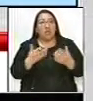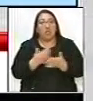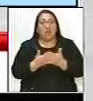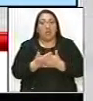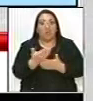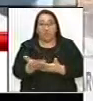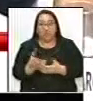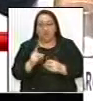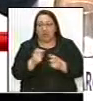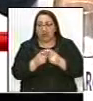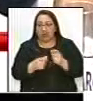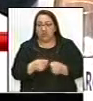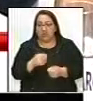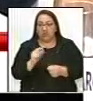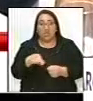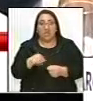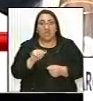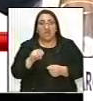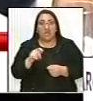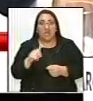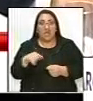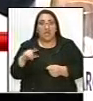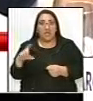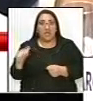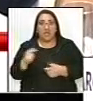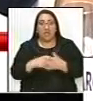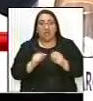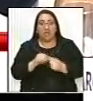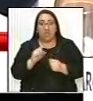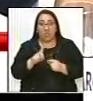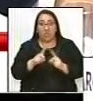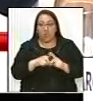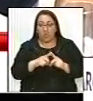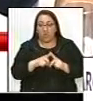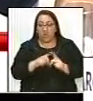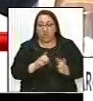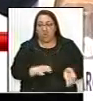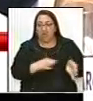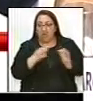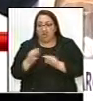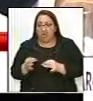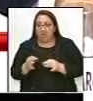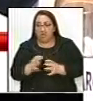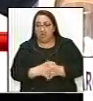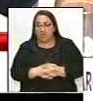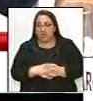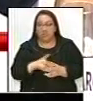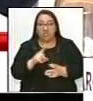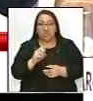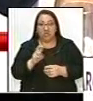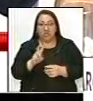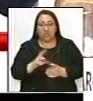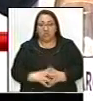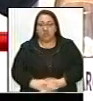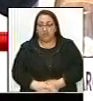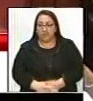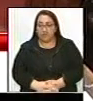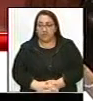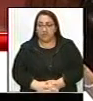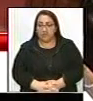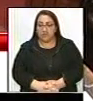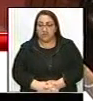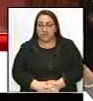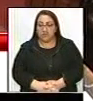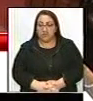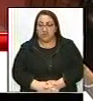propuesta del congresista Alberto Quintanilla de que el numeral 1 pase al 102.